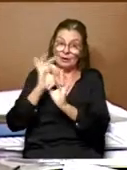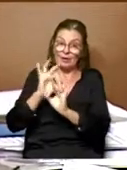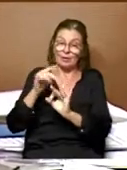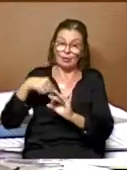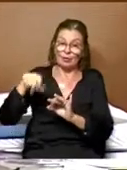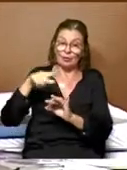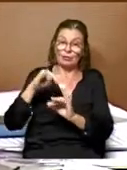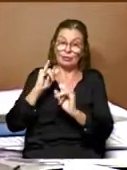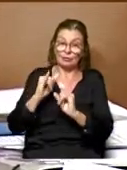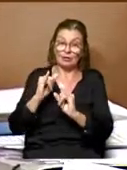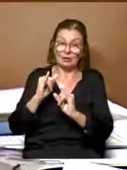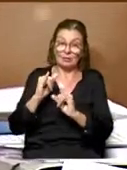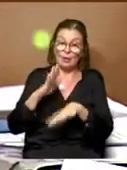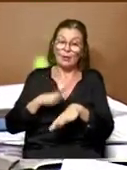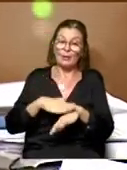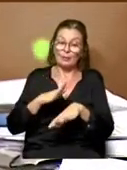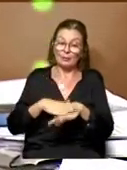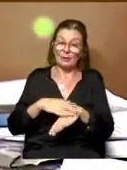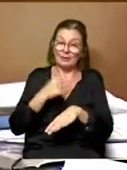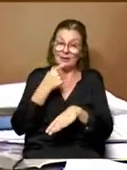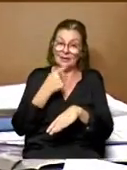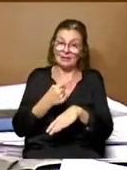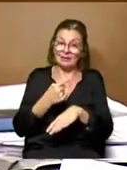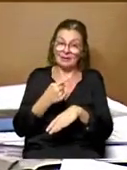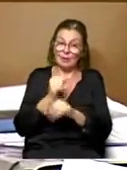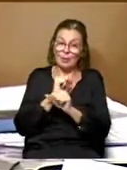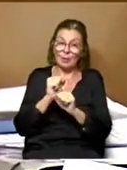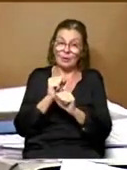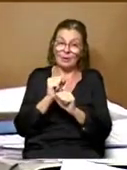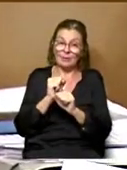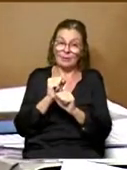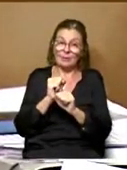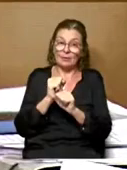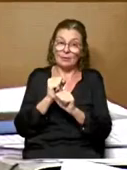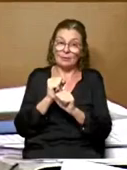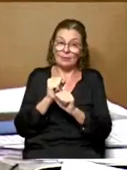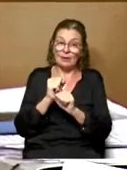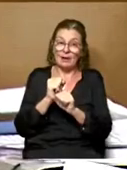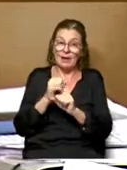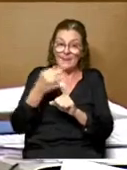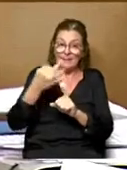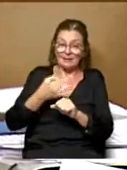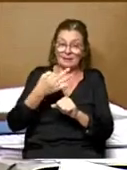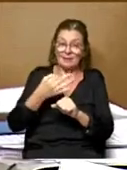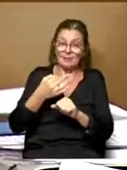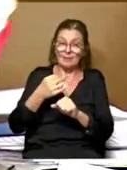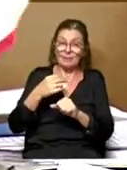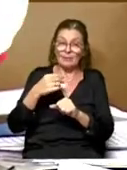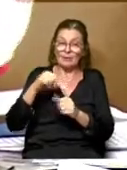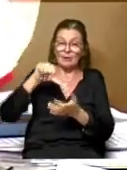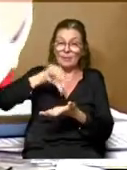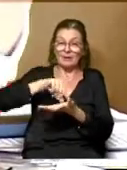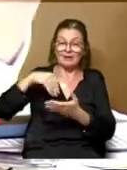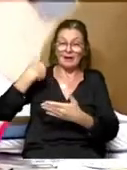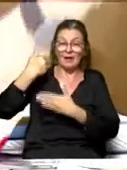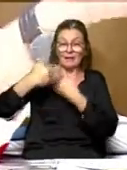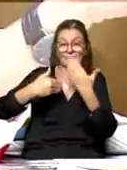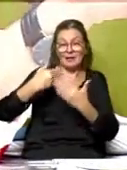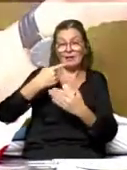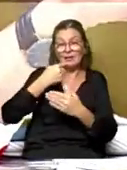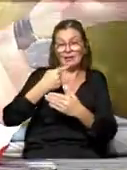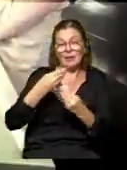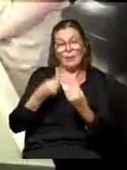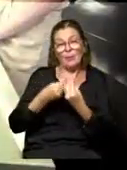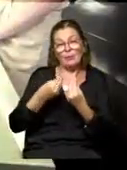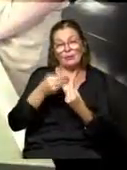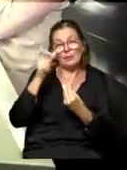sí somos responsables de decir que no podemos hacer ninguna aseveración, porque el país tiene que avanzar. Y lo que decía Mauricio, hay mucha